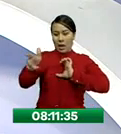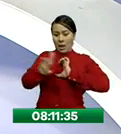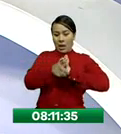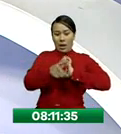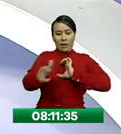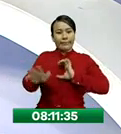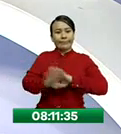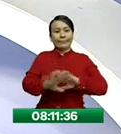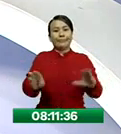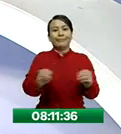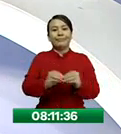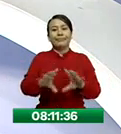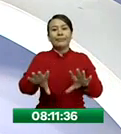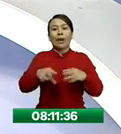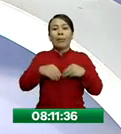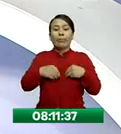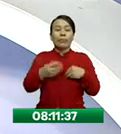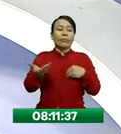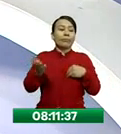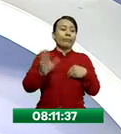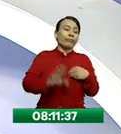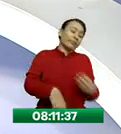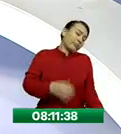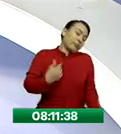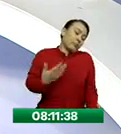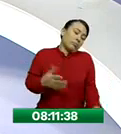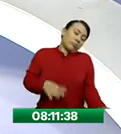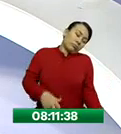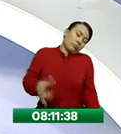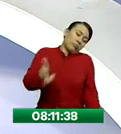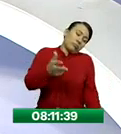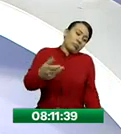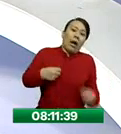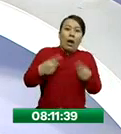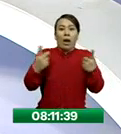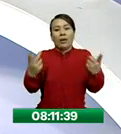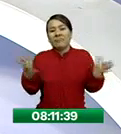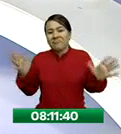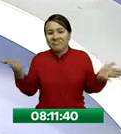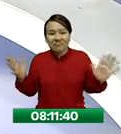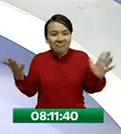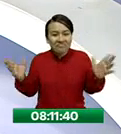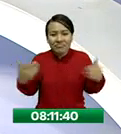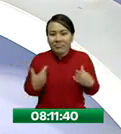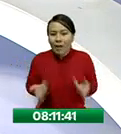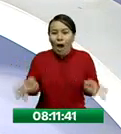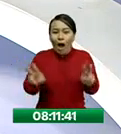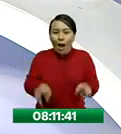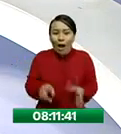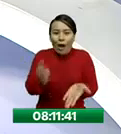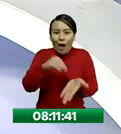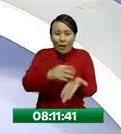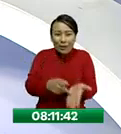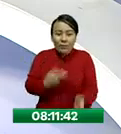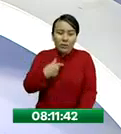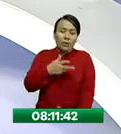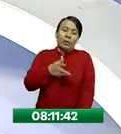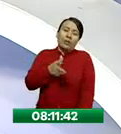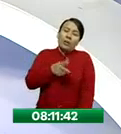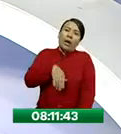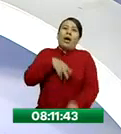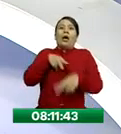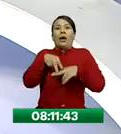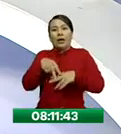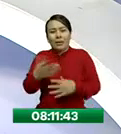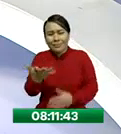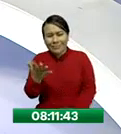después de la grabación, nadie revive por estar grabado. Nadie vuelve a la vida porque ha grabado un video. Yo creo